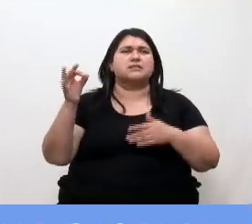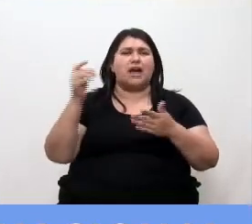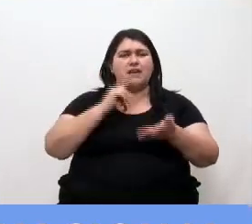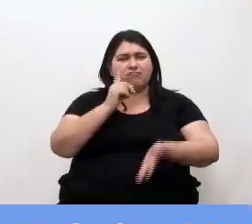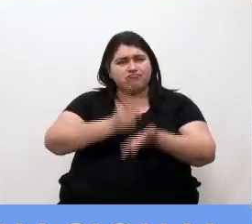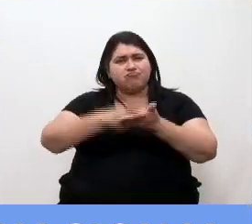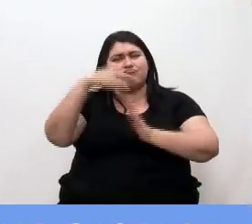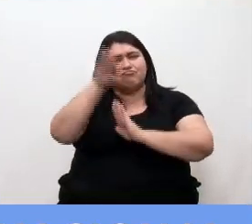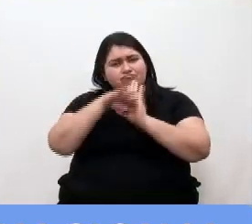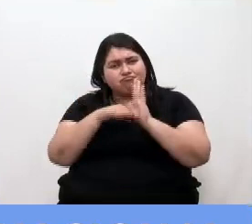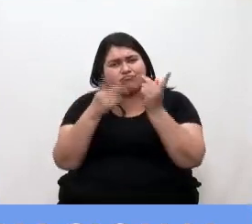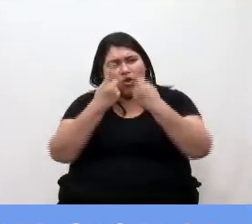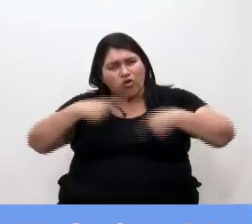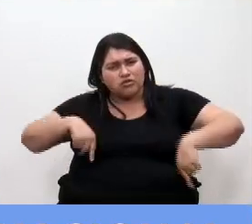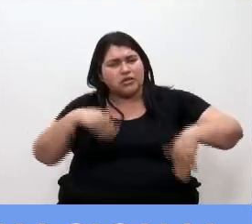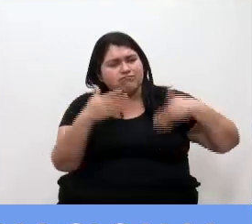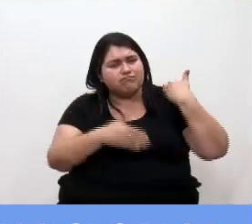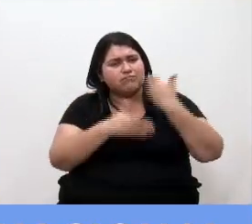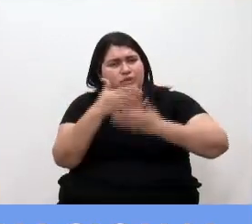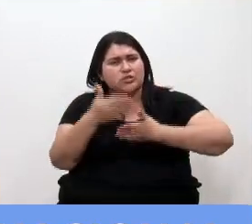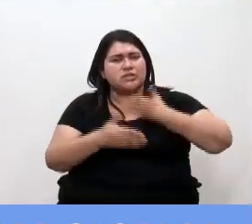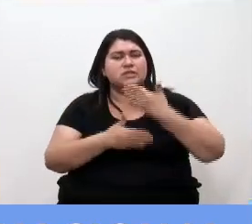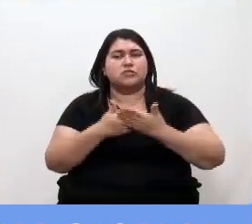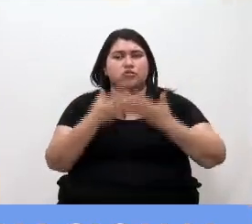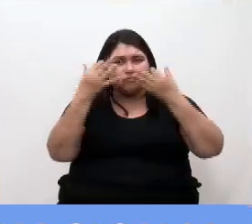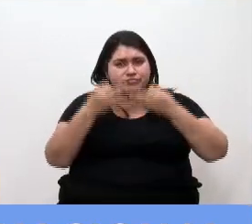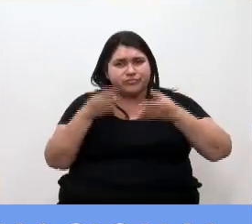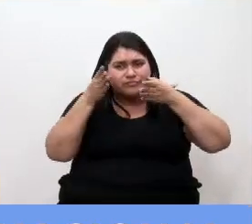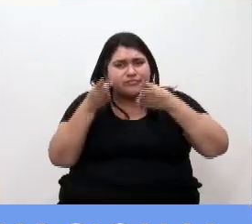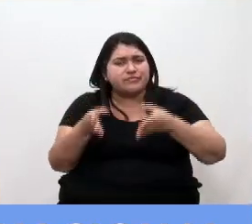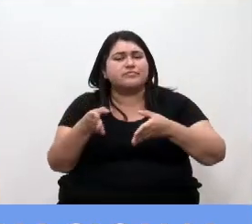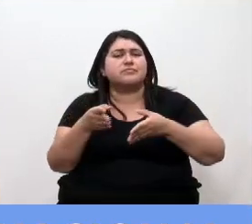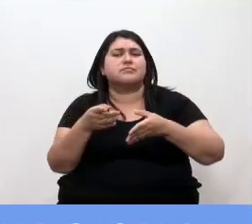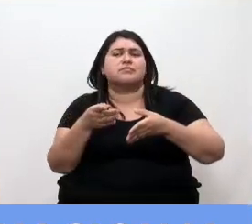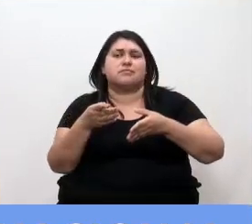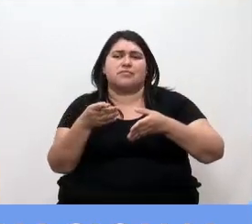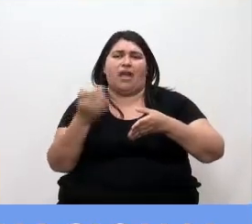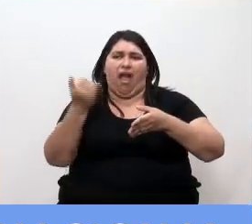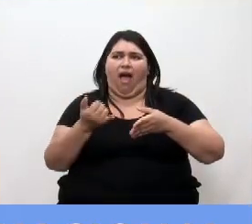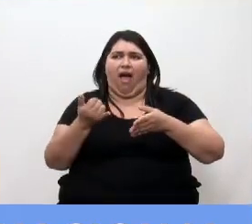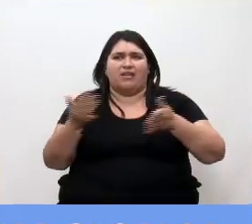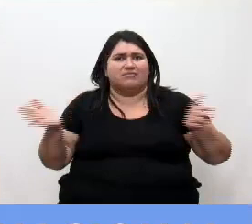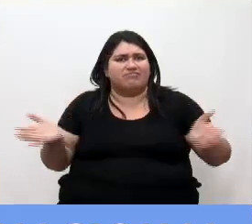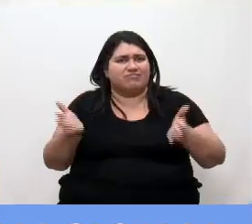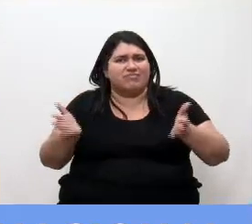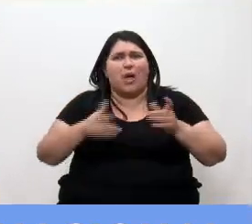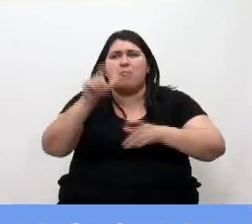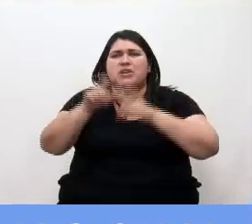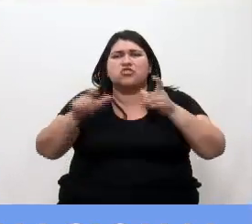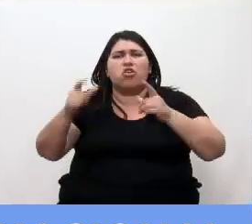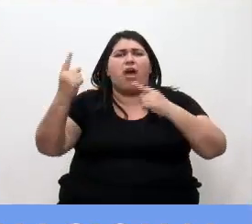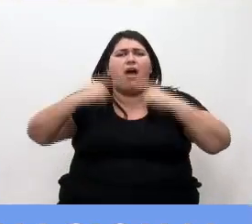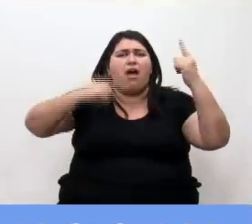fue llevando adelante un proceso en el cual alentaba a que los inmigrantes